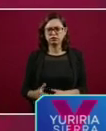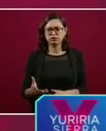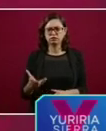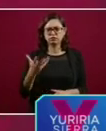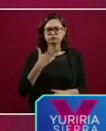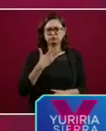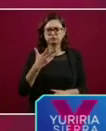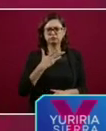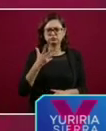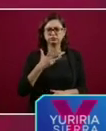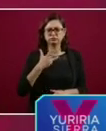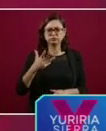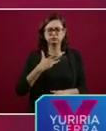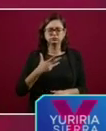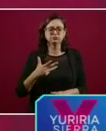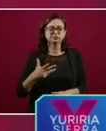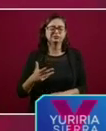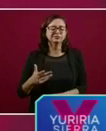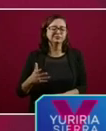iPhone 21.